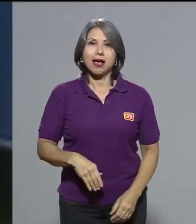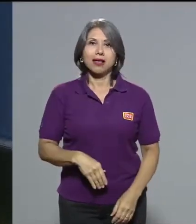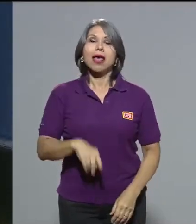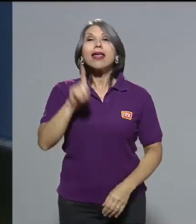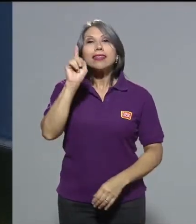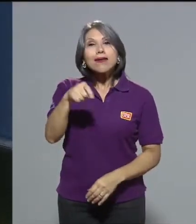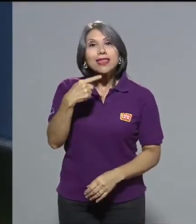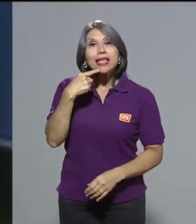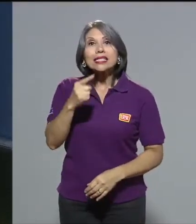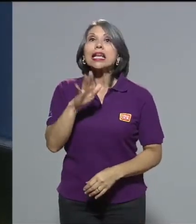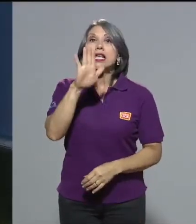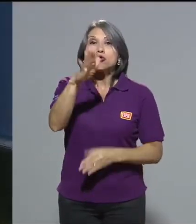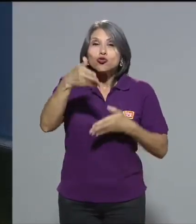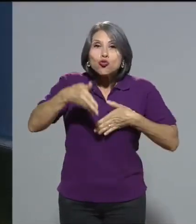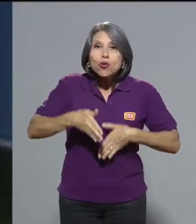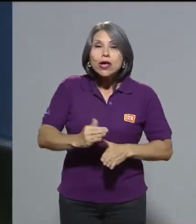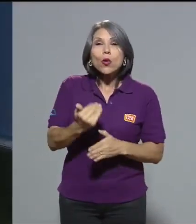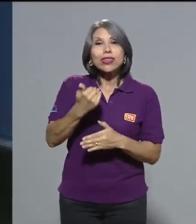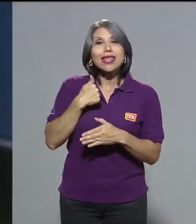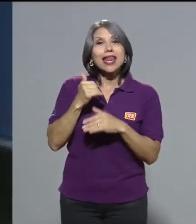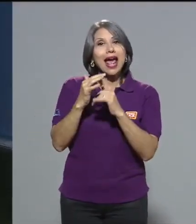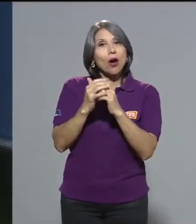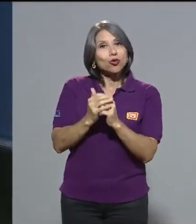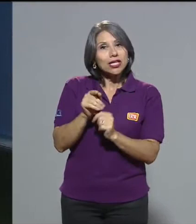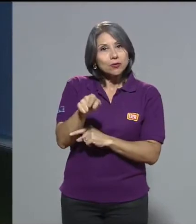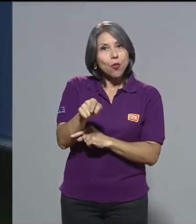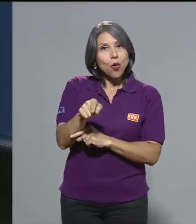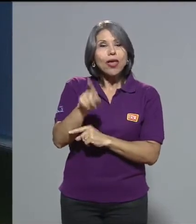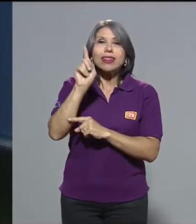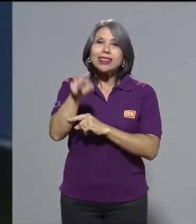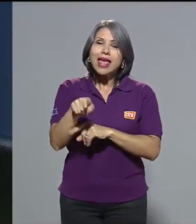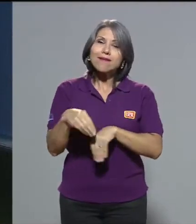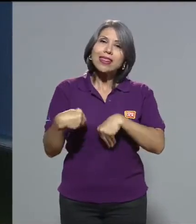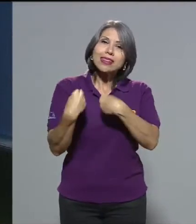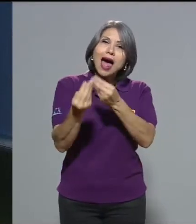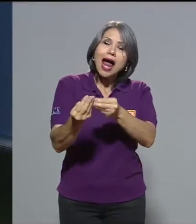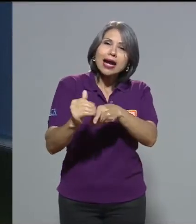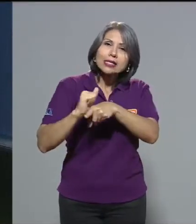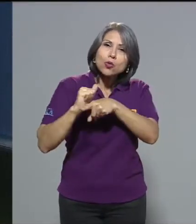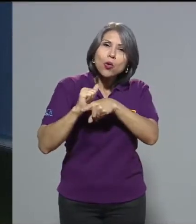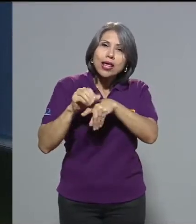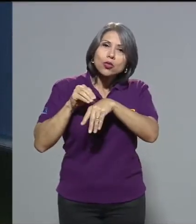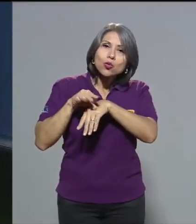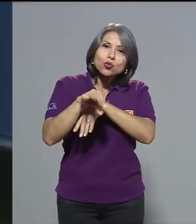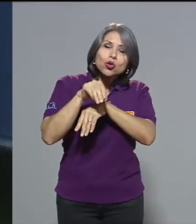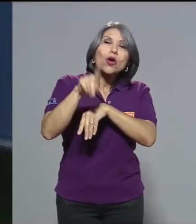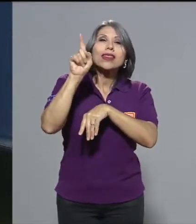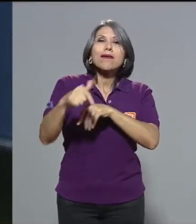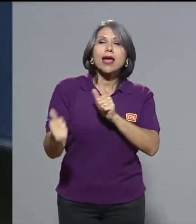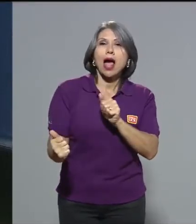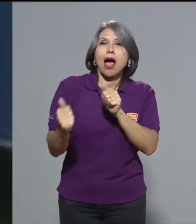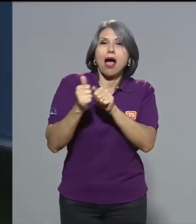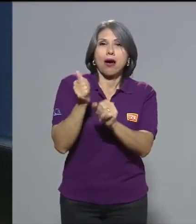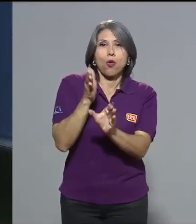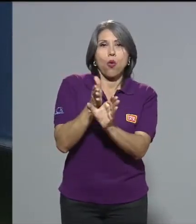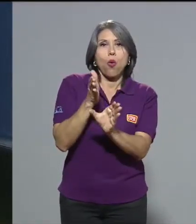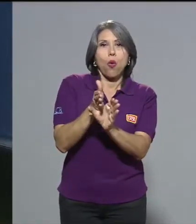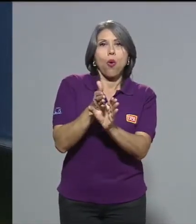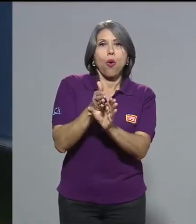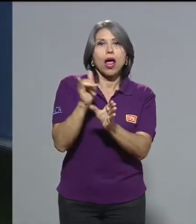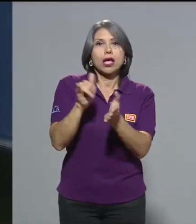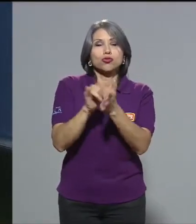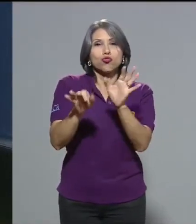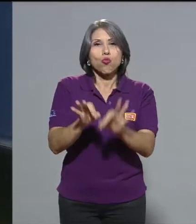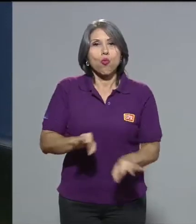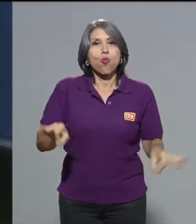tiene autismo, darles una inducción y un acompañamiento psicológico, porque realmente esto es muy importante.